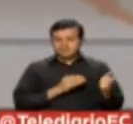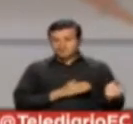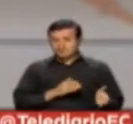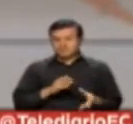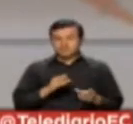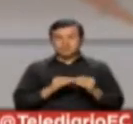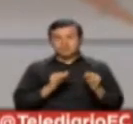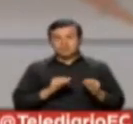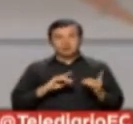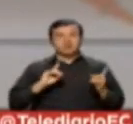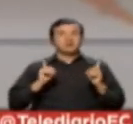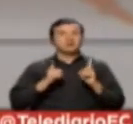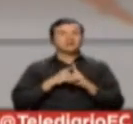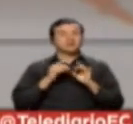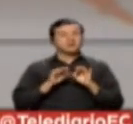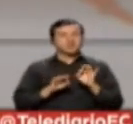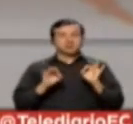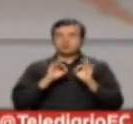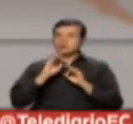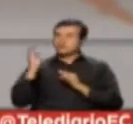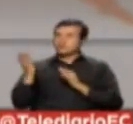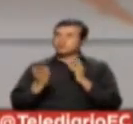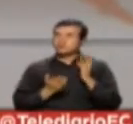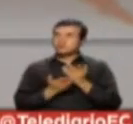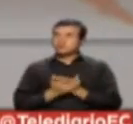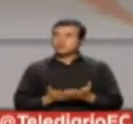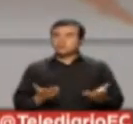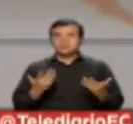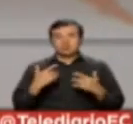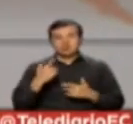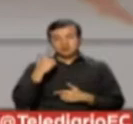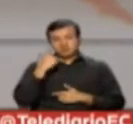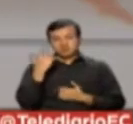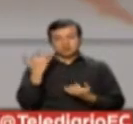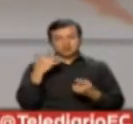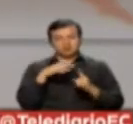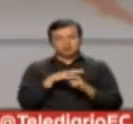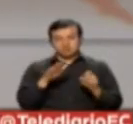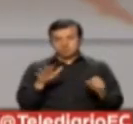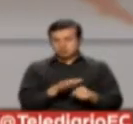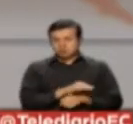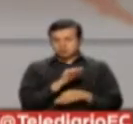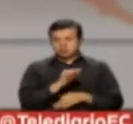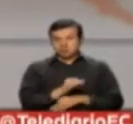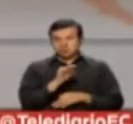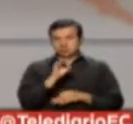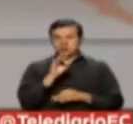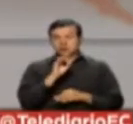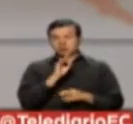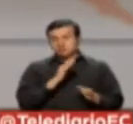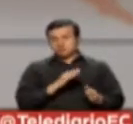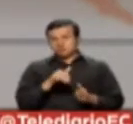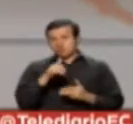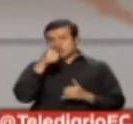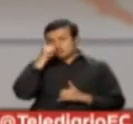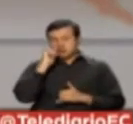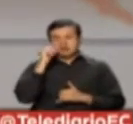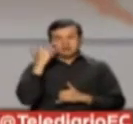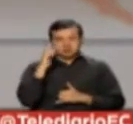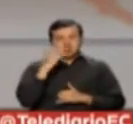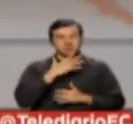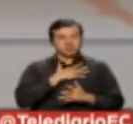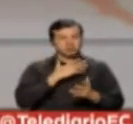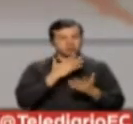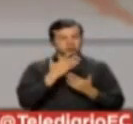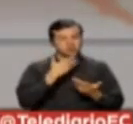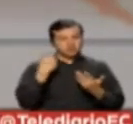documentos pero lo primero es recibirlos hemos sido totalmente inclusivos totalmente claros al respecto el día de ayer también yo he estado